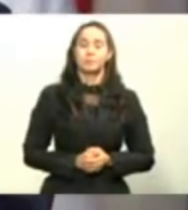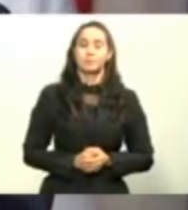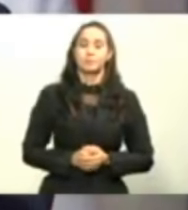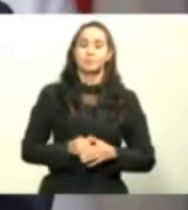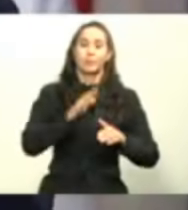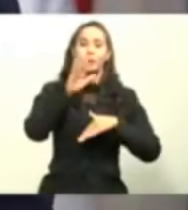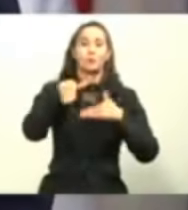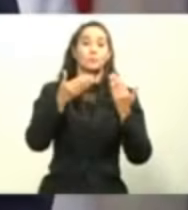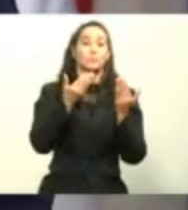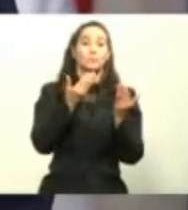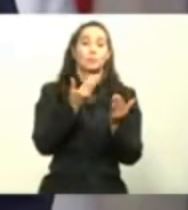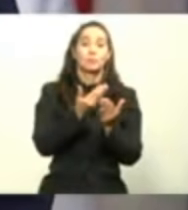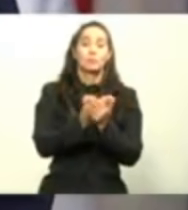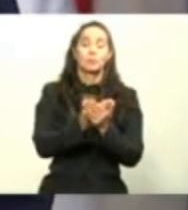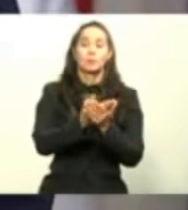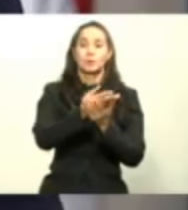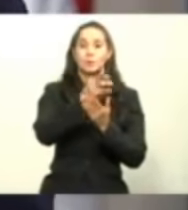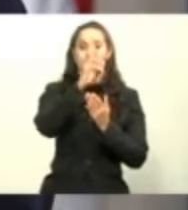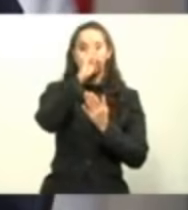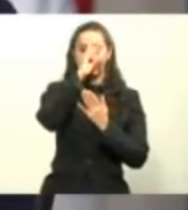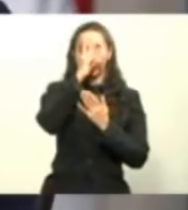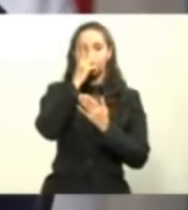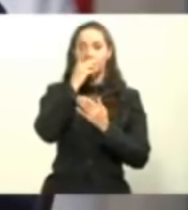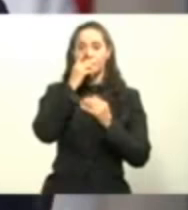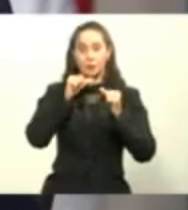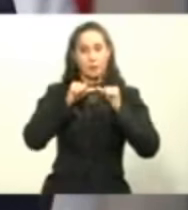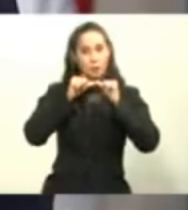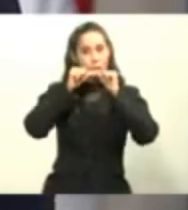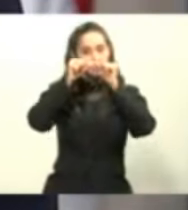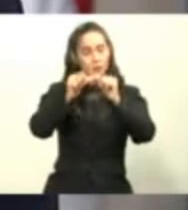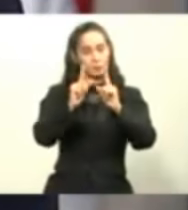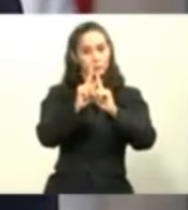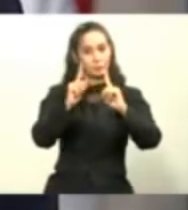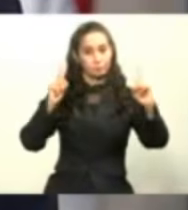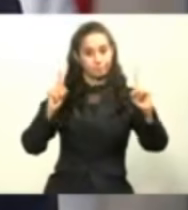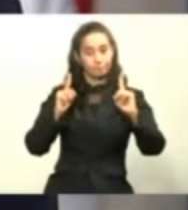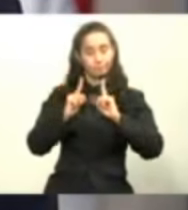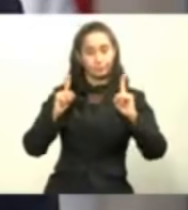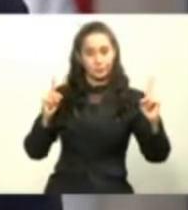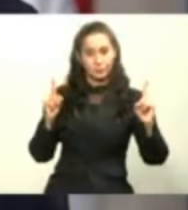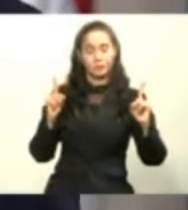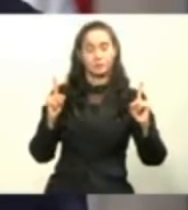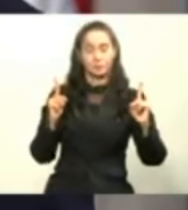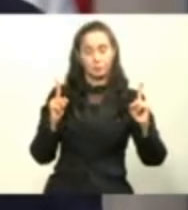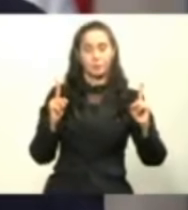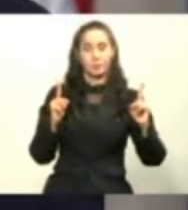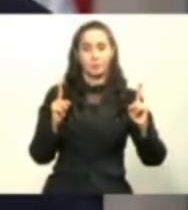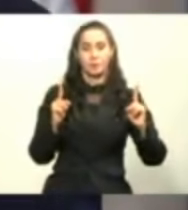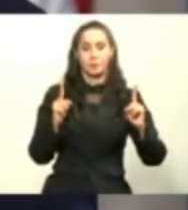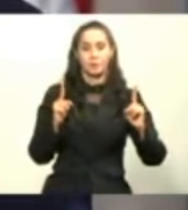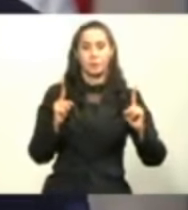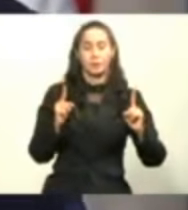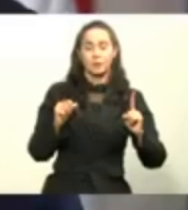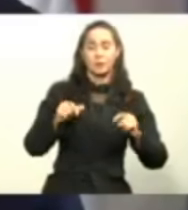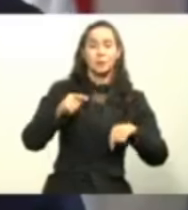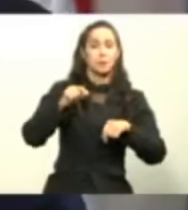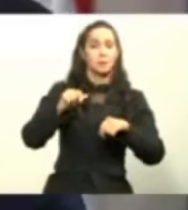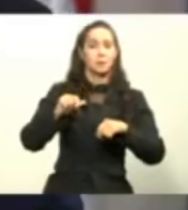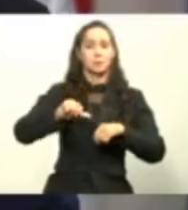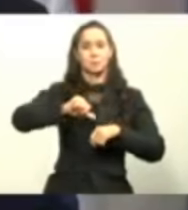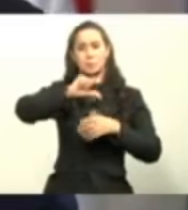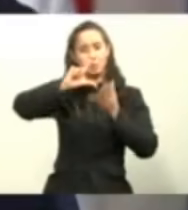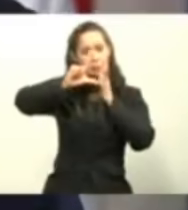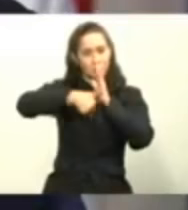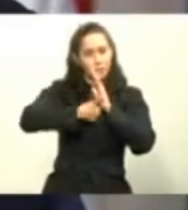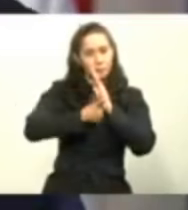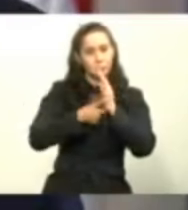con todo el país, que mantengan el distanciamiento, que habrá muchos otros tiempos